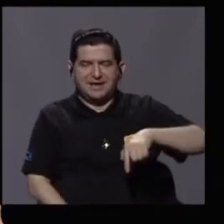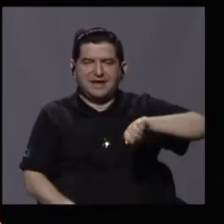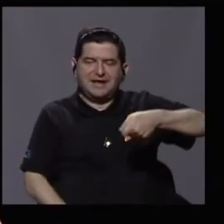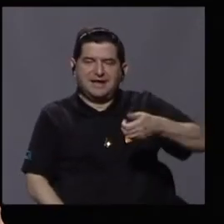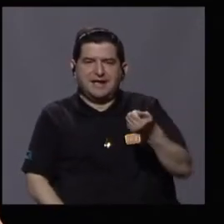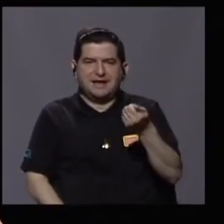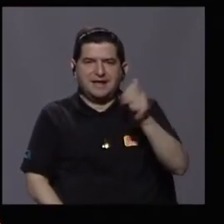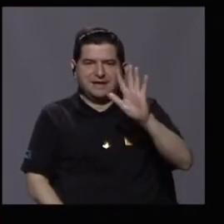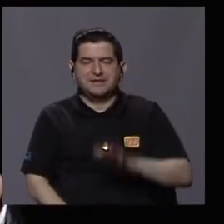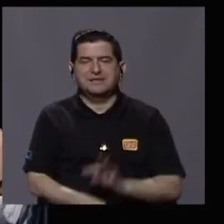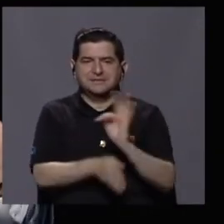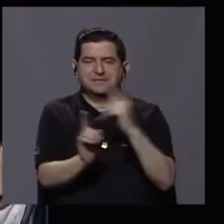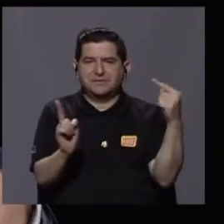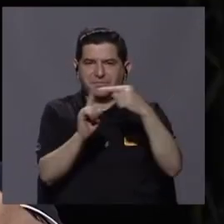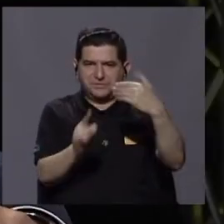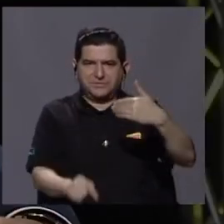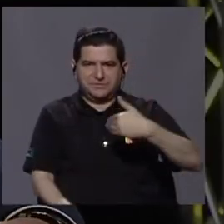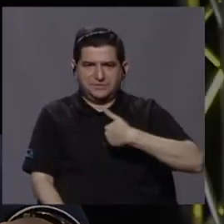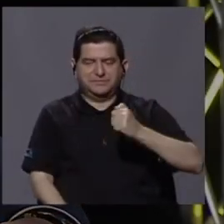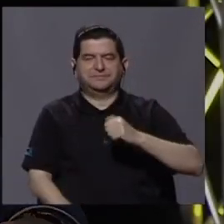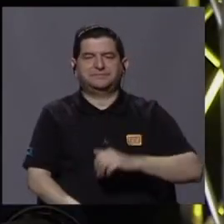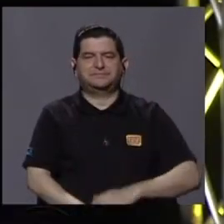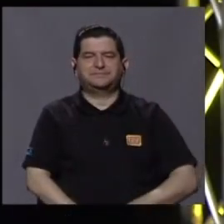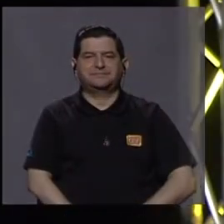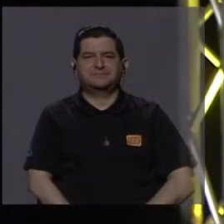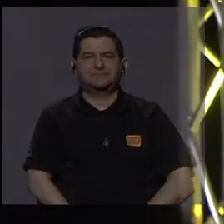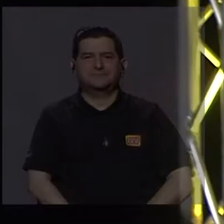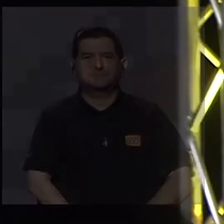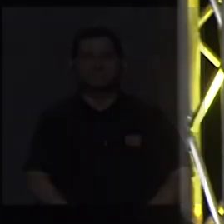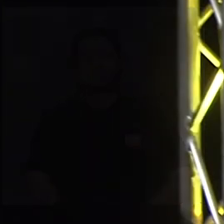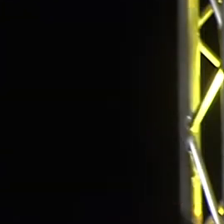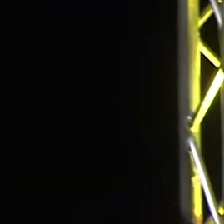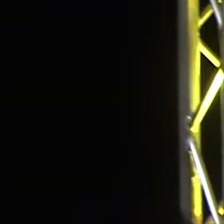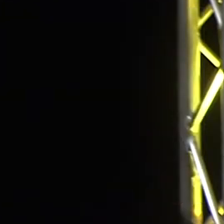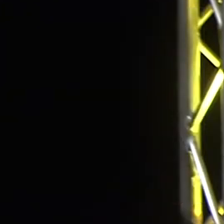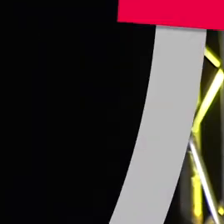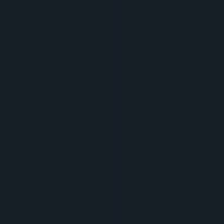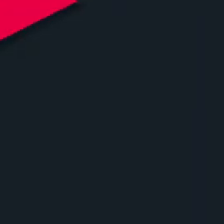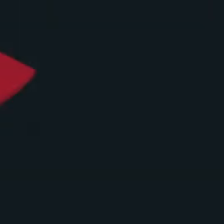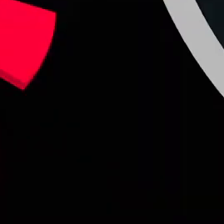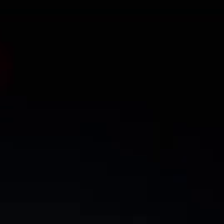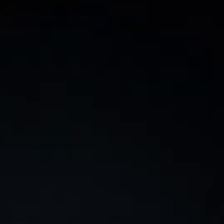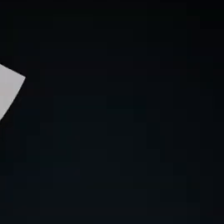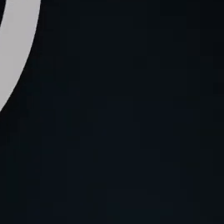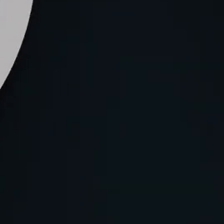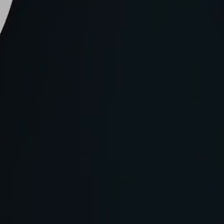15 donde hacemos televisión con sentido para ustedes ah